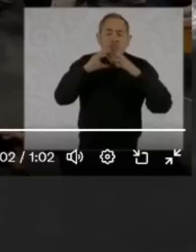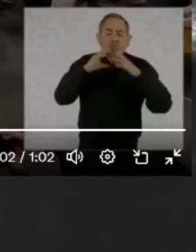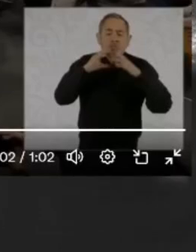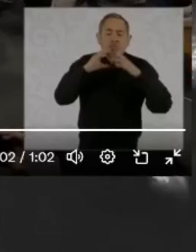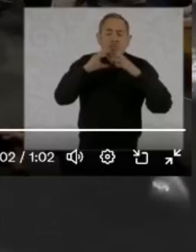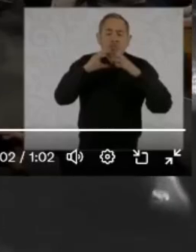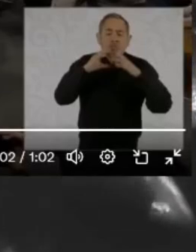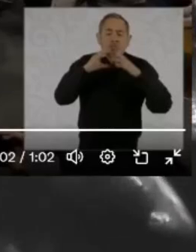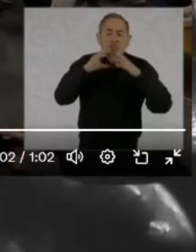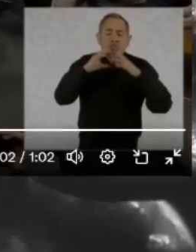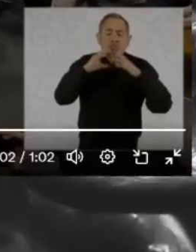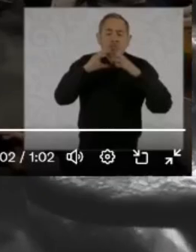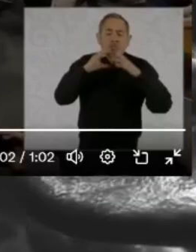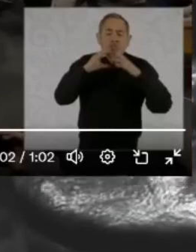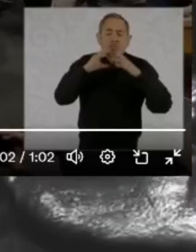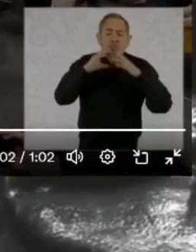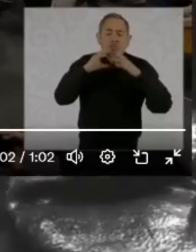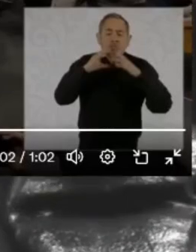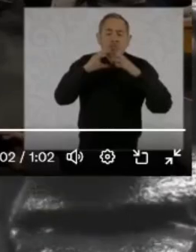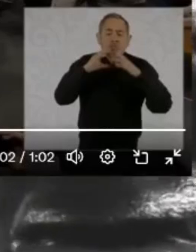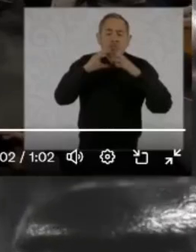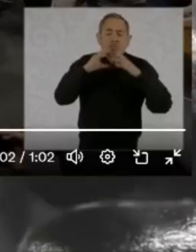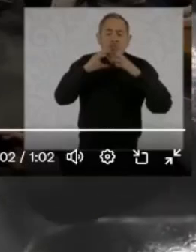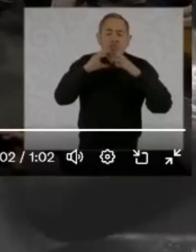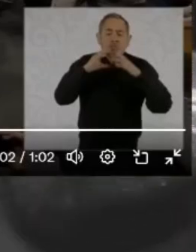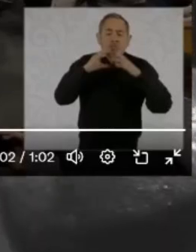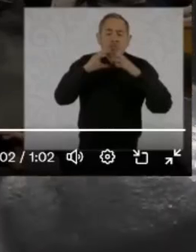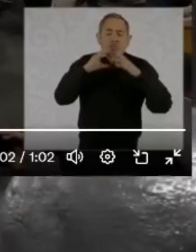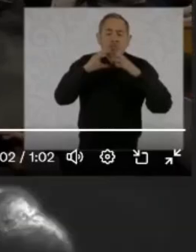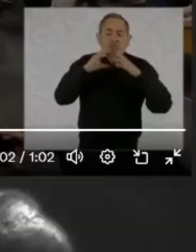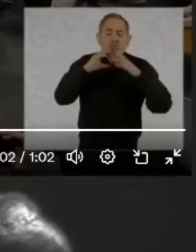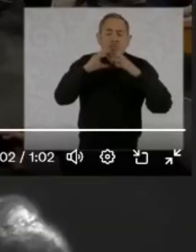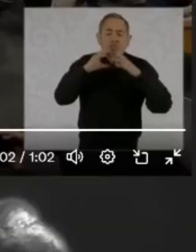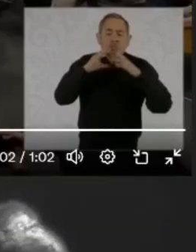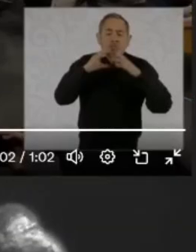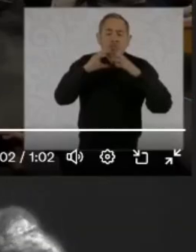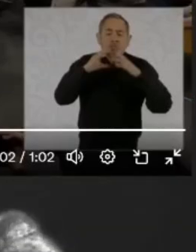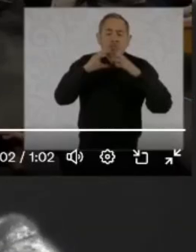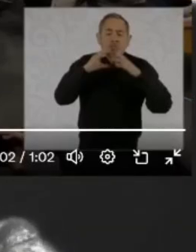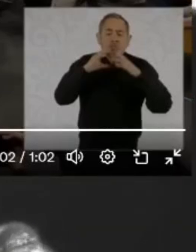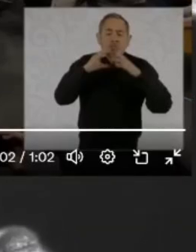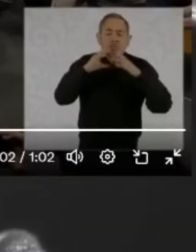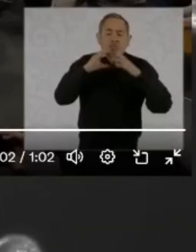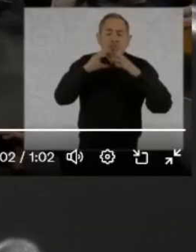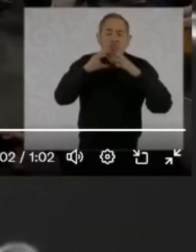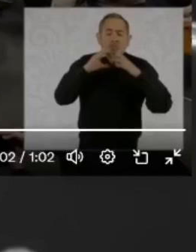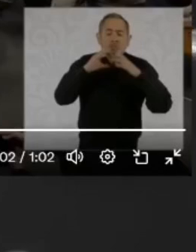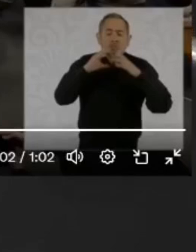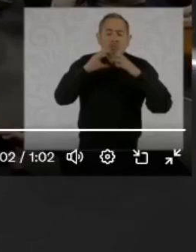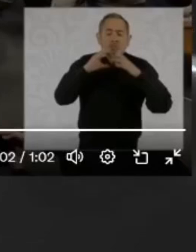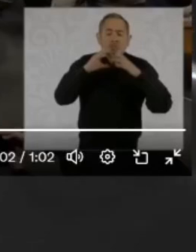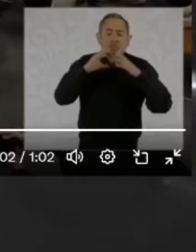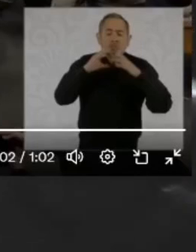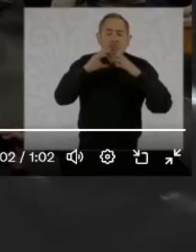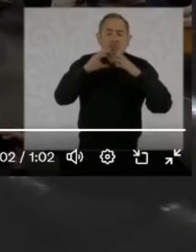al seguro social, le pagaban su seguro social anual, porque fueron muy agradecidos que